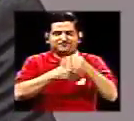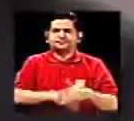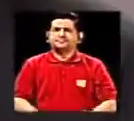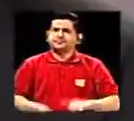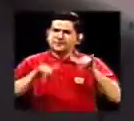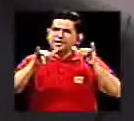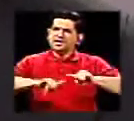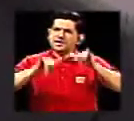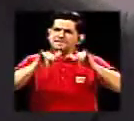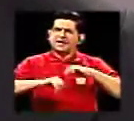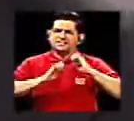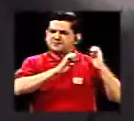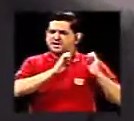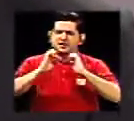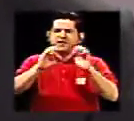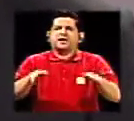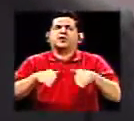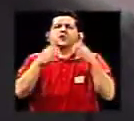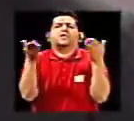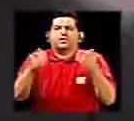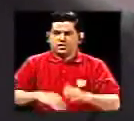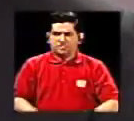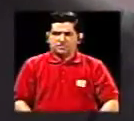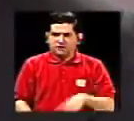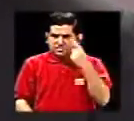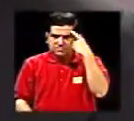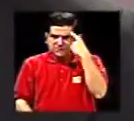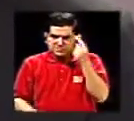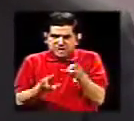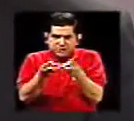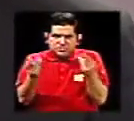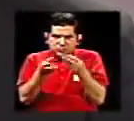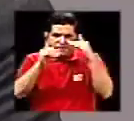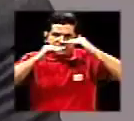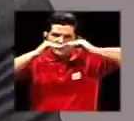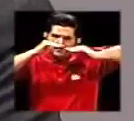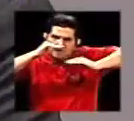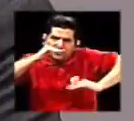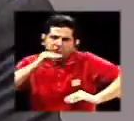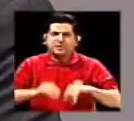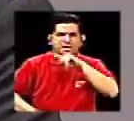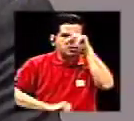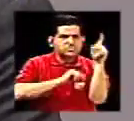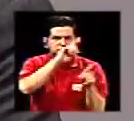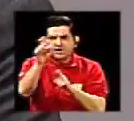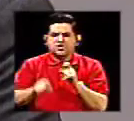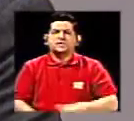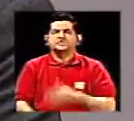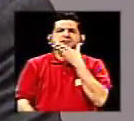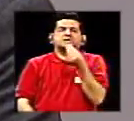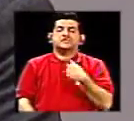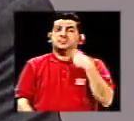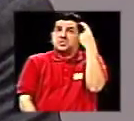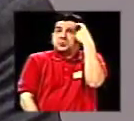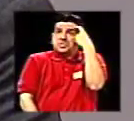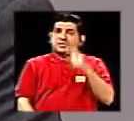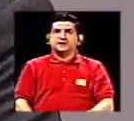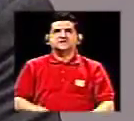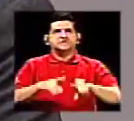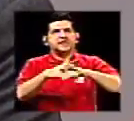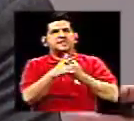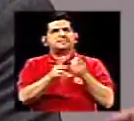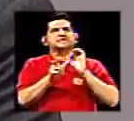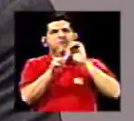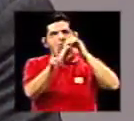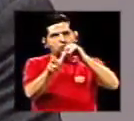mantuvieron esa estrategia a la luz de los resultados tan bajos en las encuestas incluso de diciembre? Porque uno se imagina, bueno, si arrancaron en